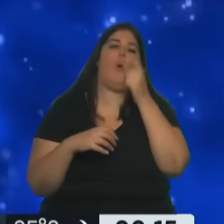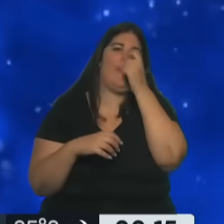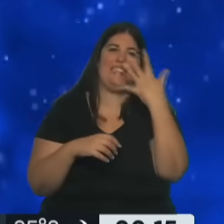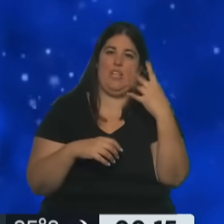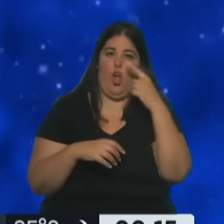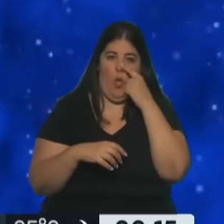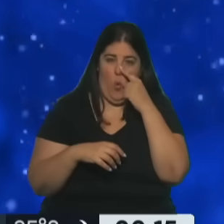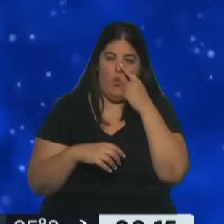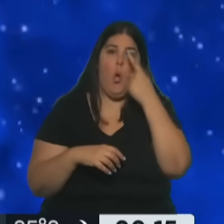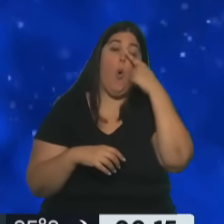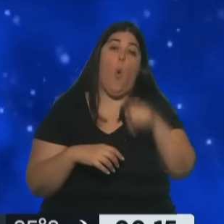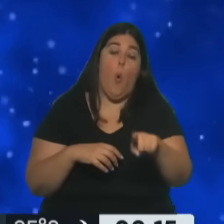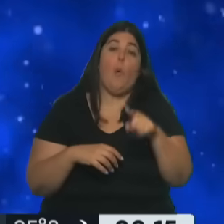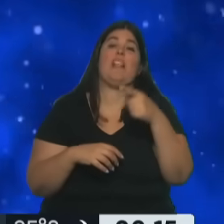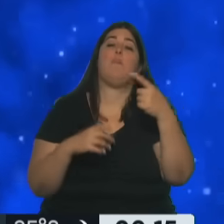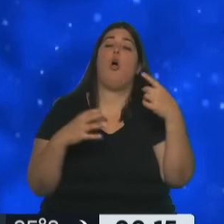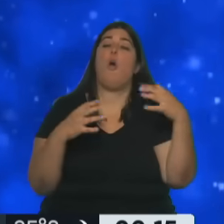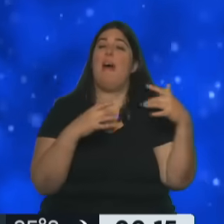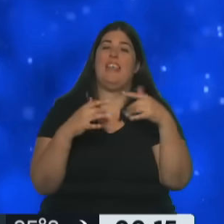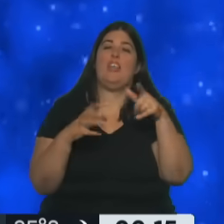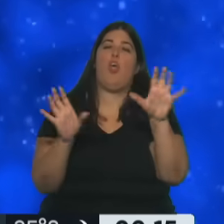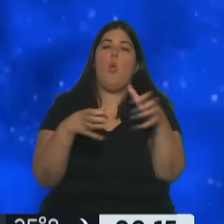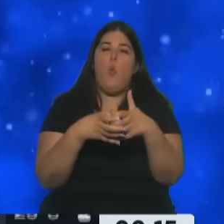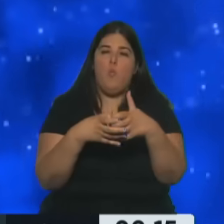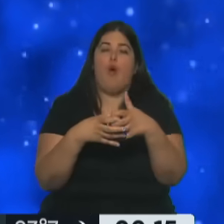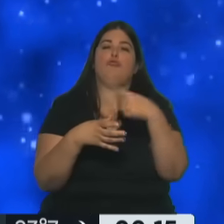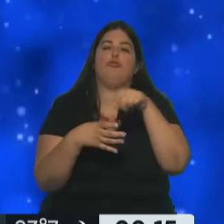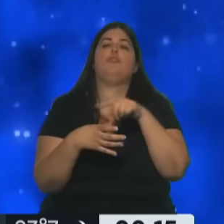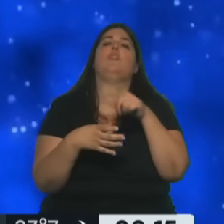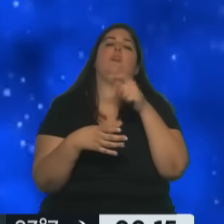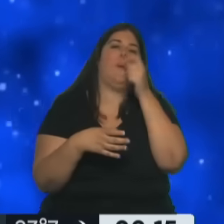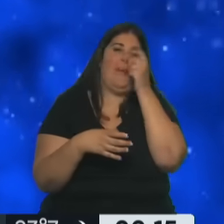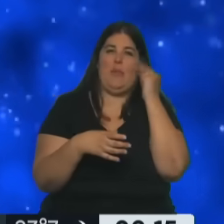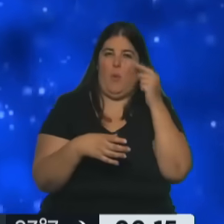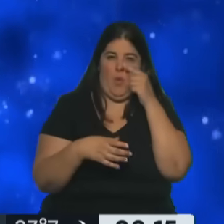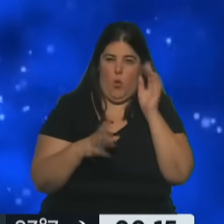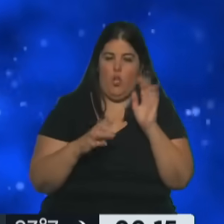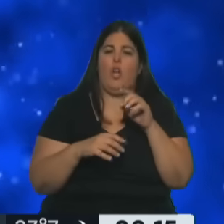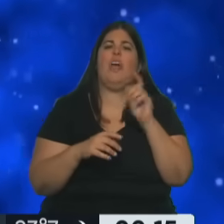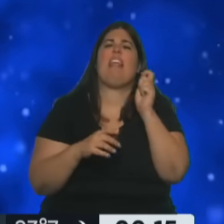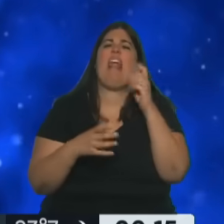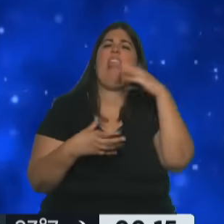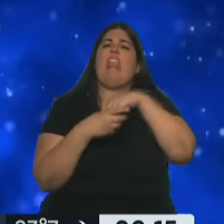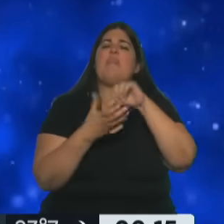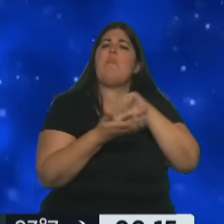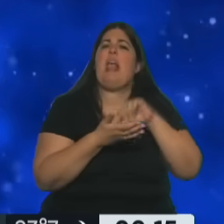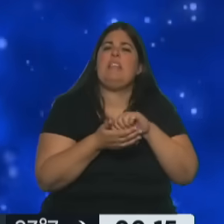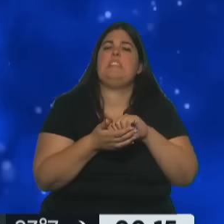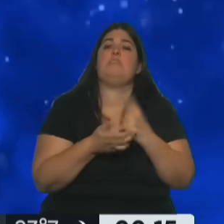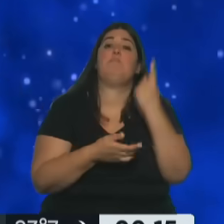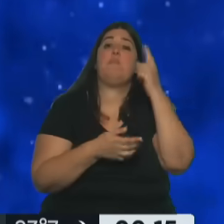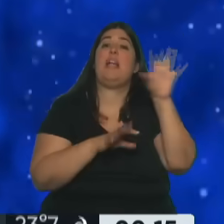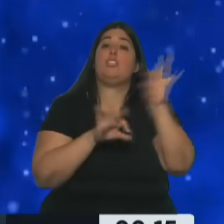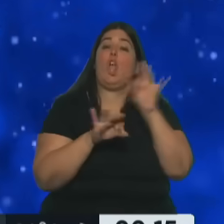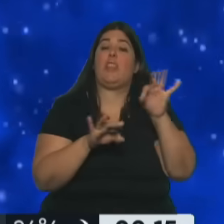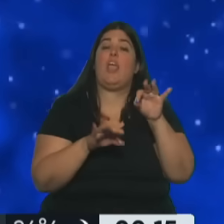y va a finalizar la fase de grupo el 29. ¿Quiénes están en el grupo de la Argentina? El primer bolillero lo